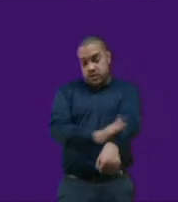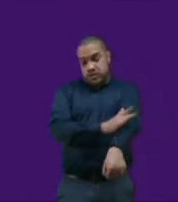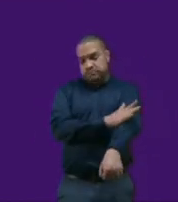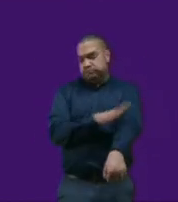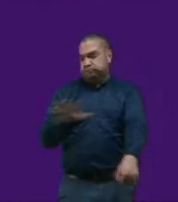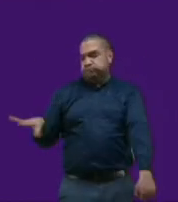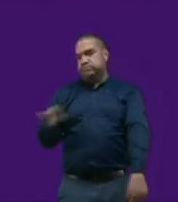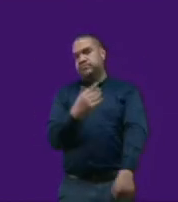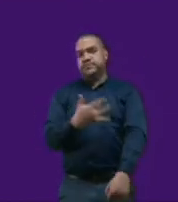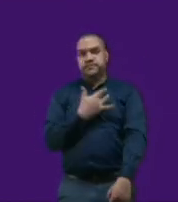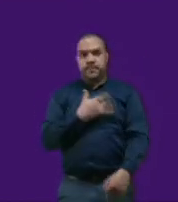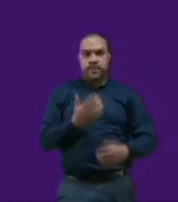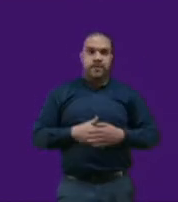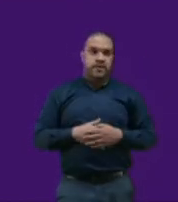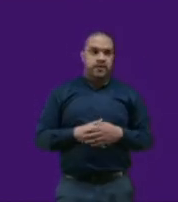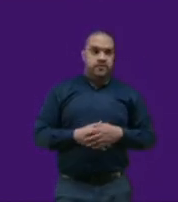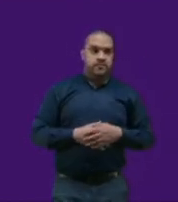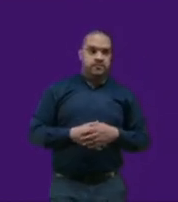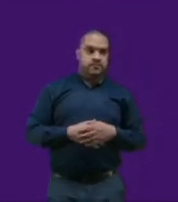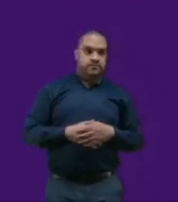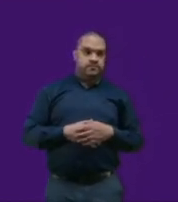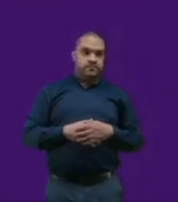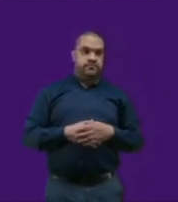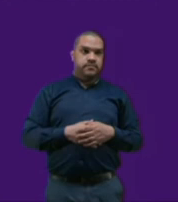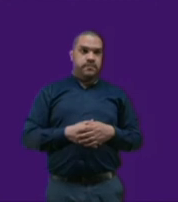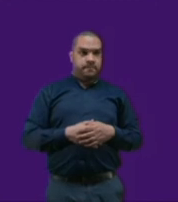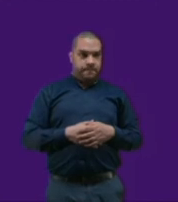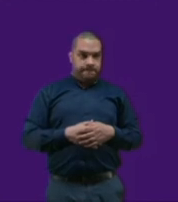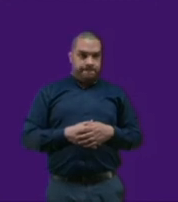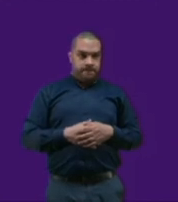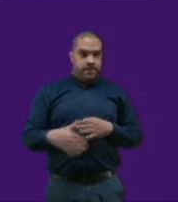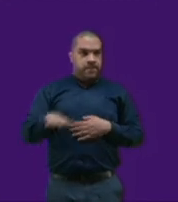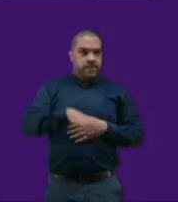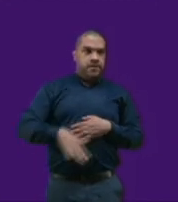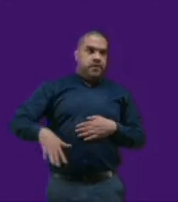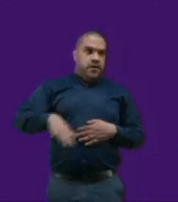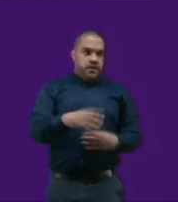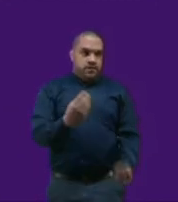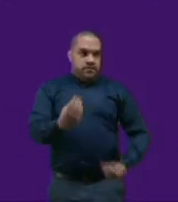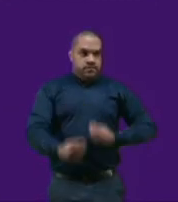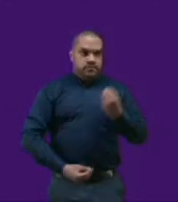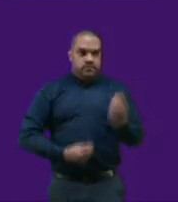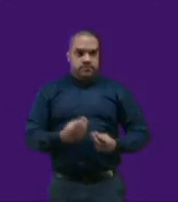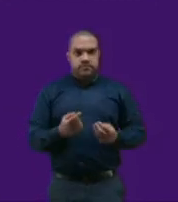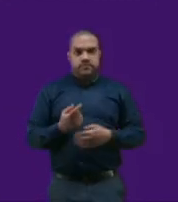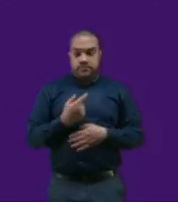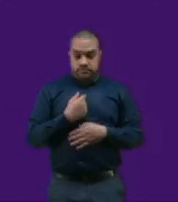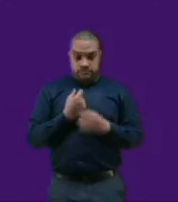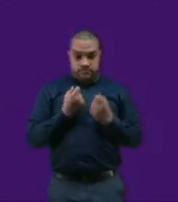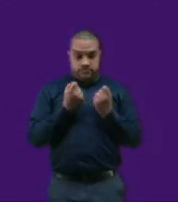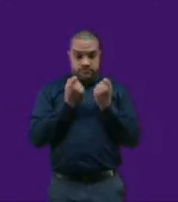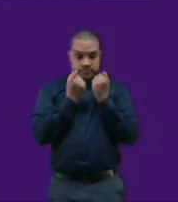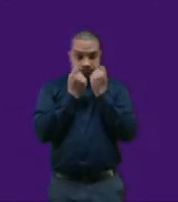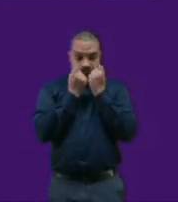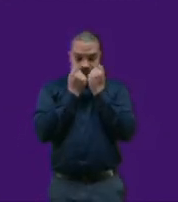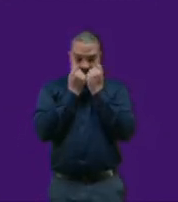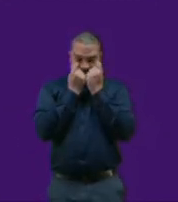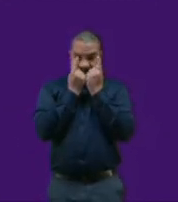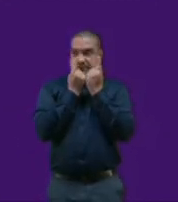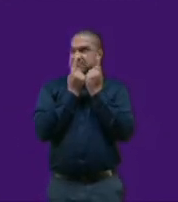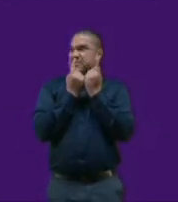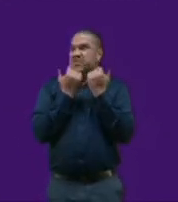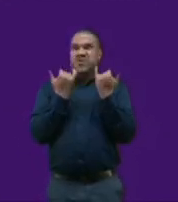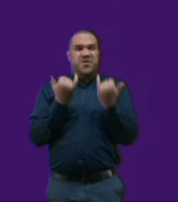Uno, el día que pues se levanta con el pie izquierdo, como dicen por ahí, pues posiblemente cree